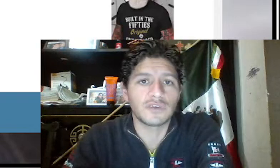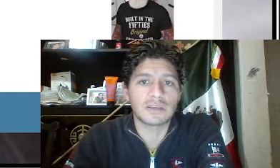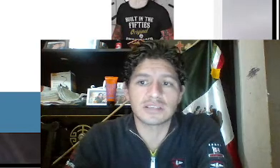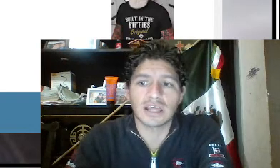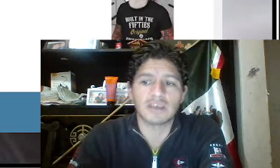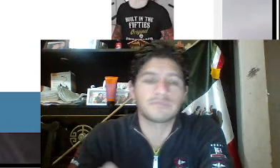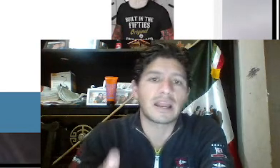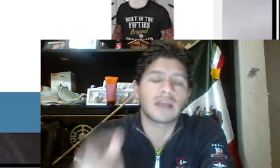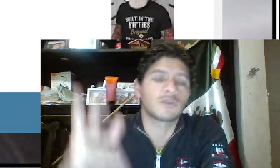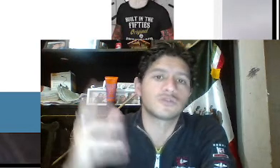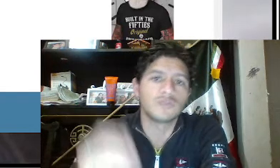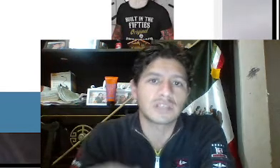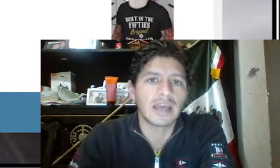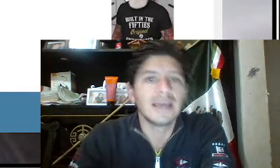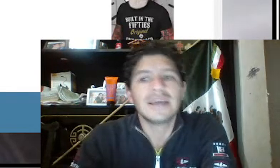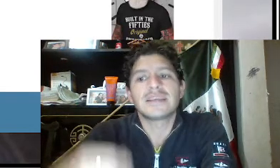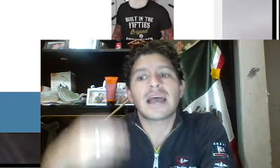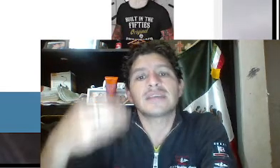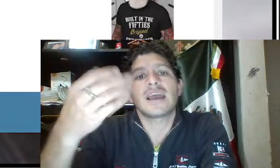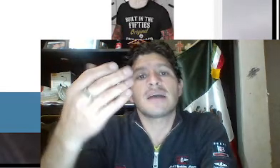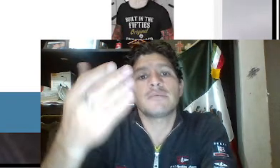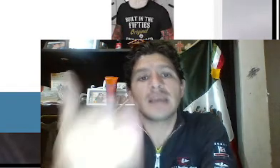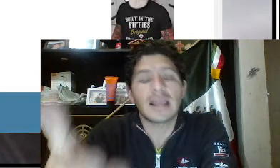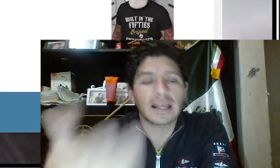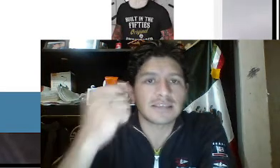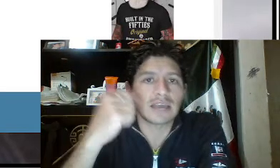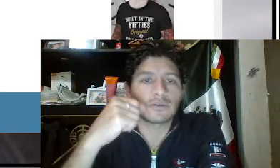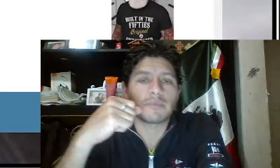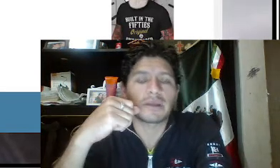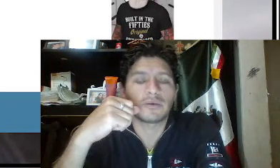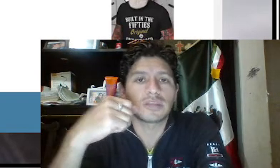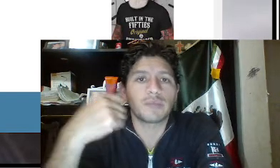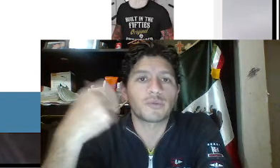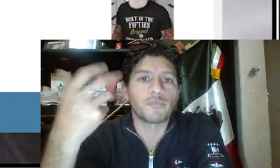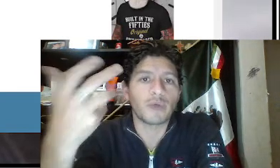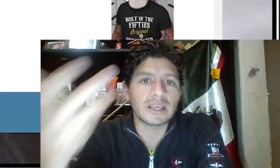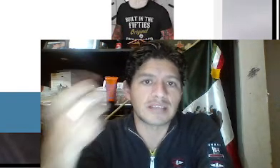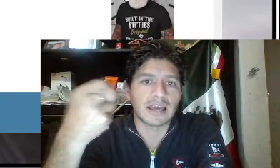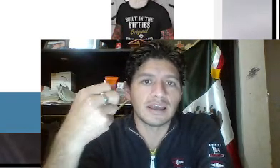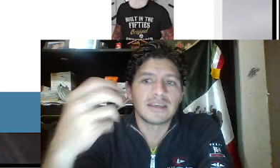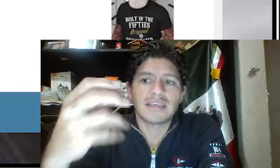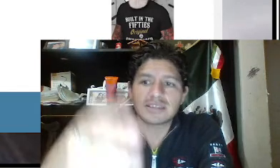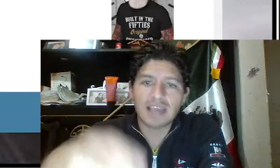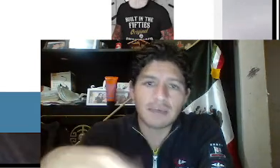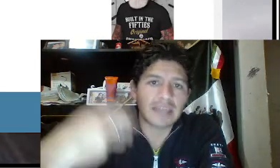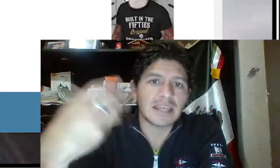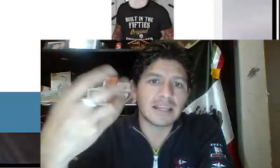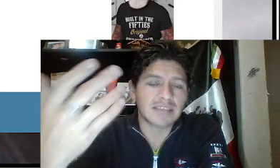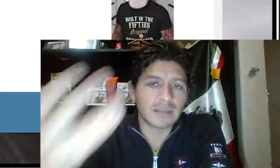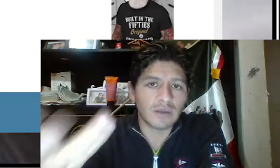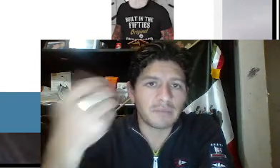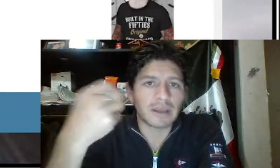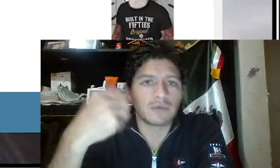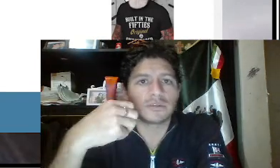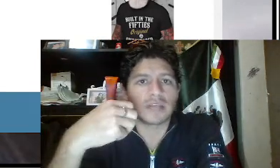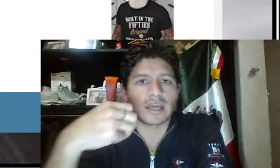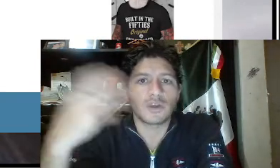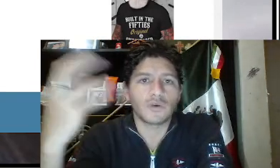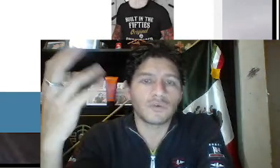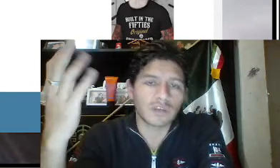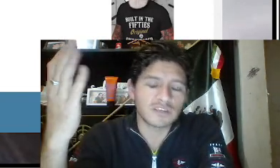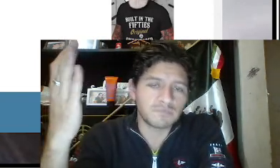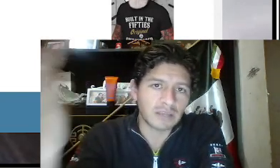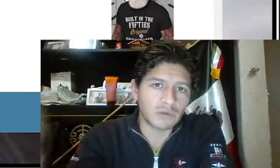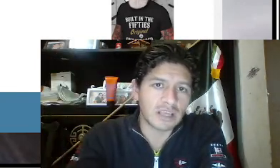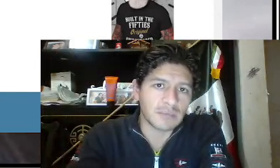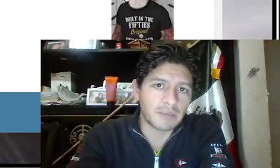de firmas nada más para la consulta, ya se había lanzado la pregunta propuesta, ya se había analizado la pregunta y